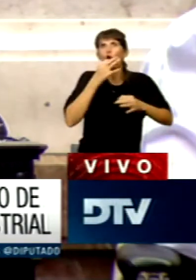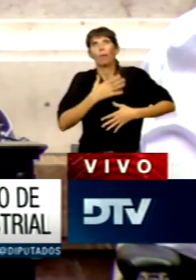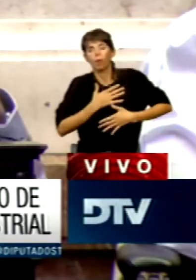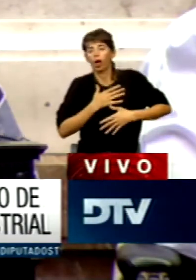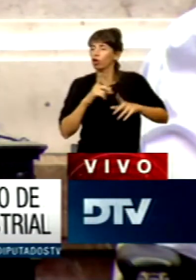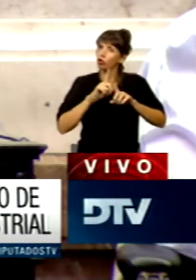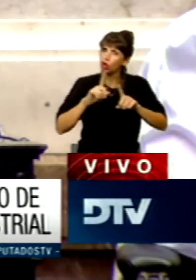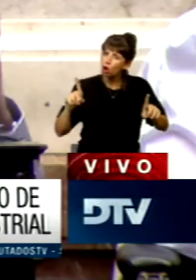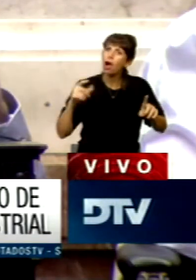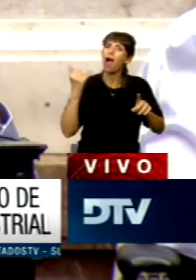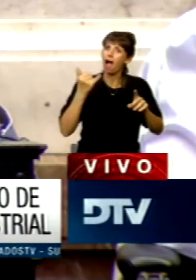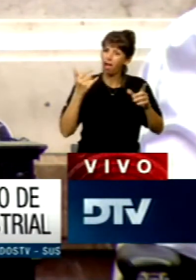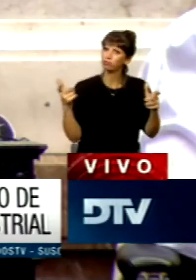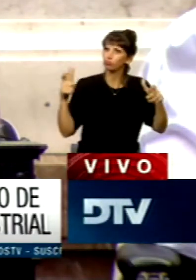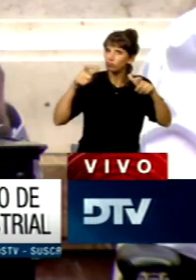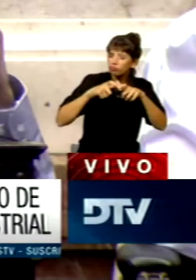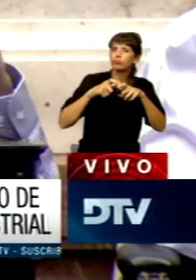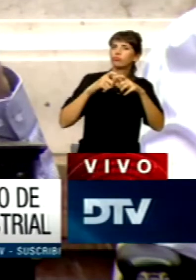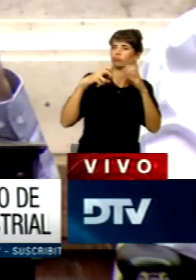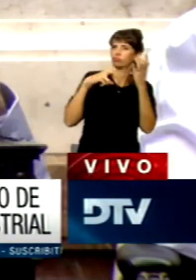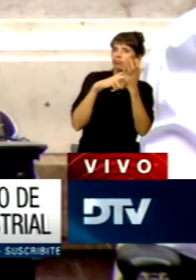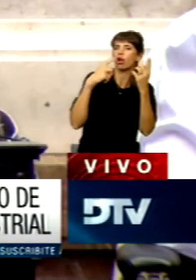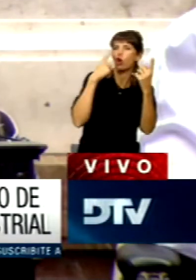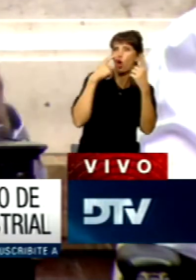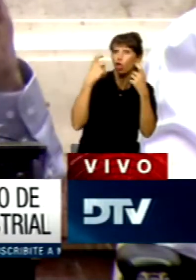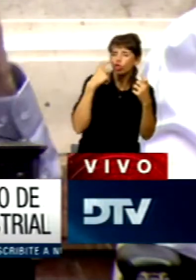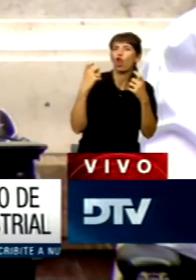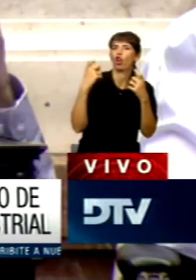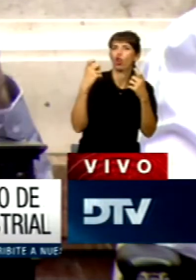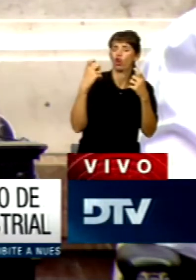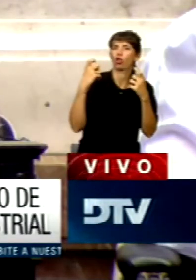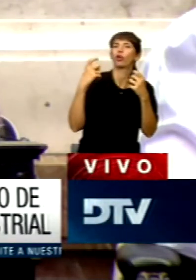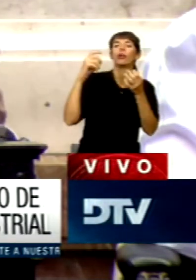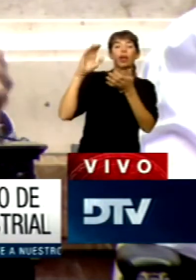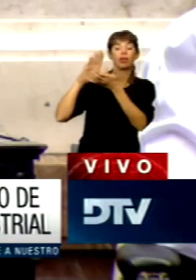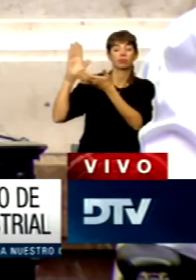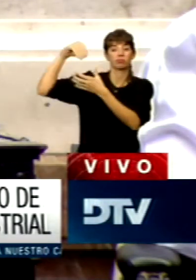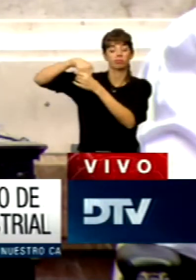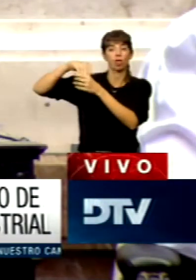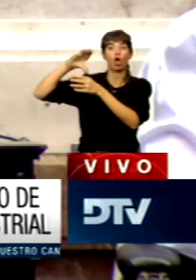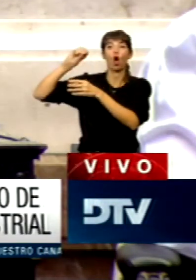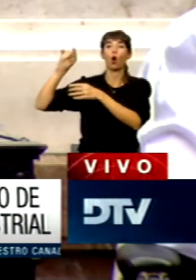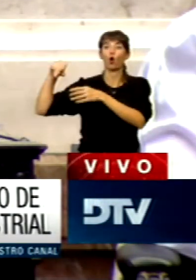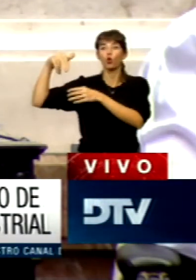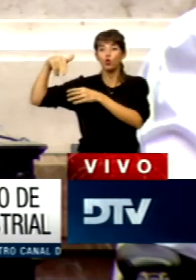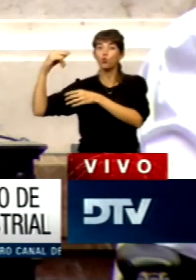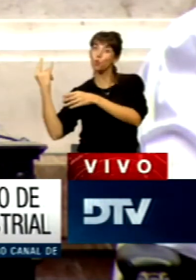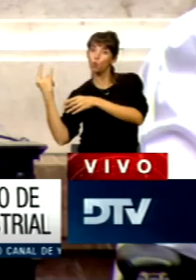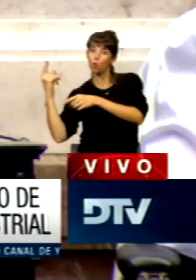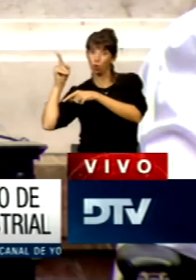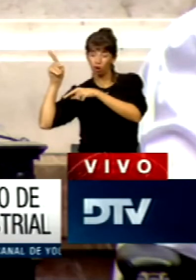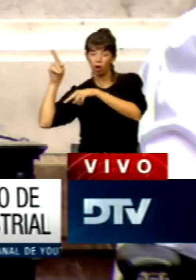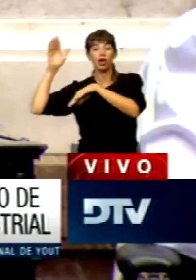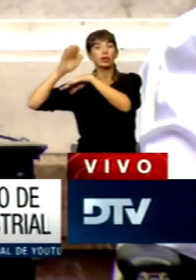Hay una junta fiscalizadora de estupefacientes en Naciones Unidas, que es la que ordena a